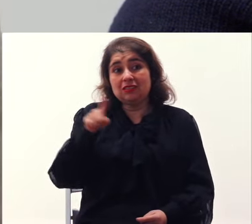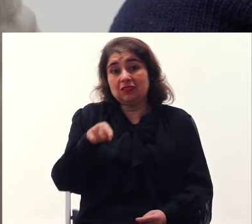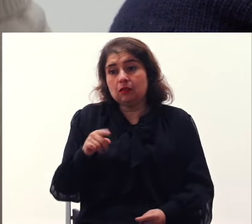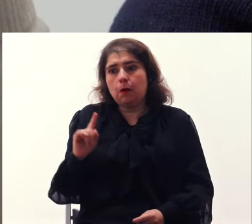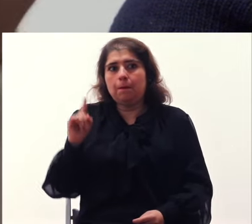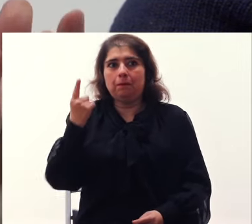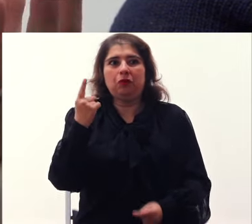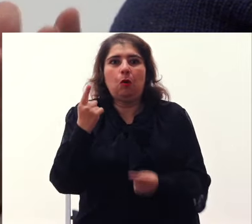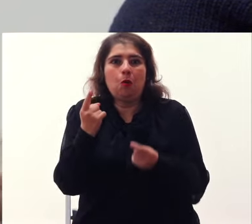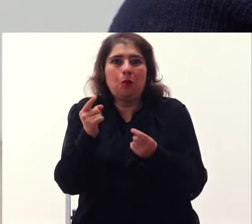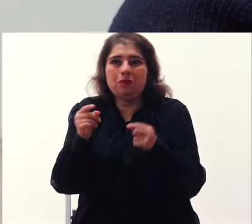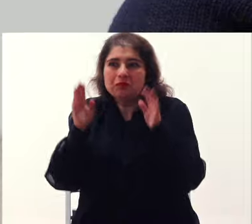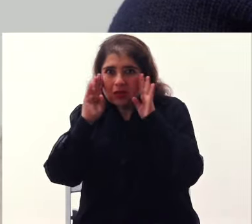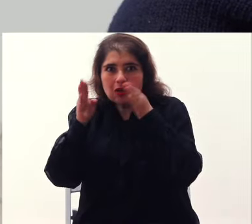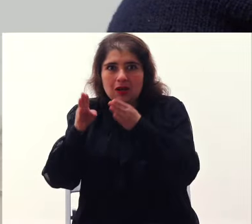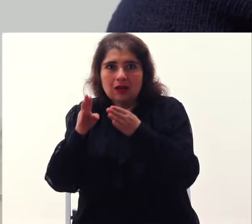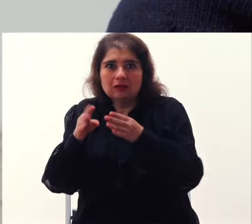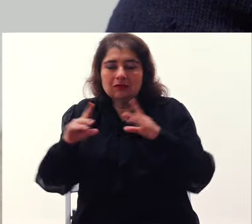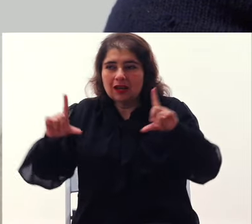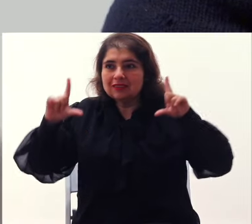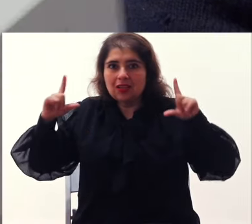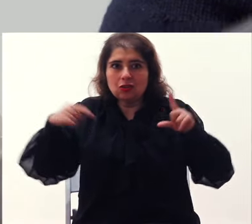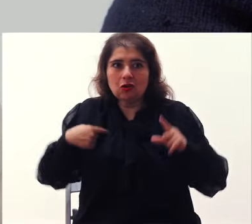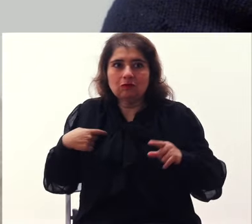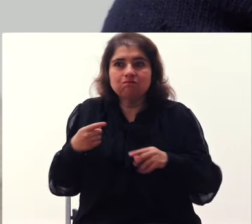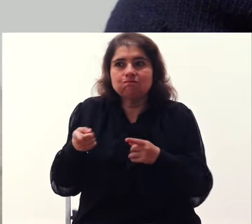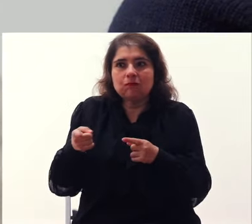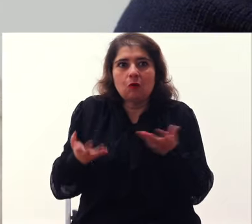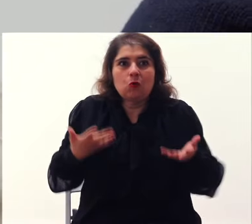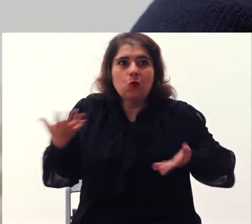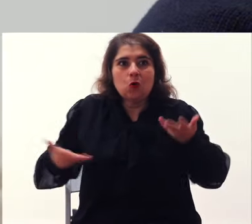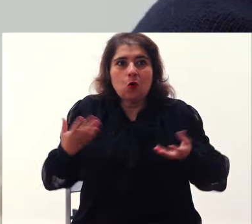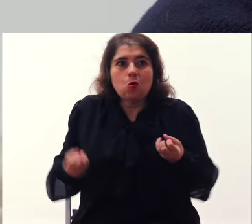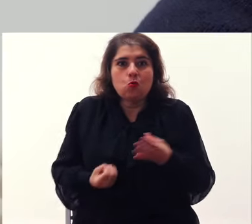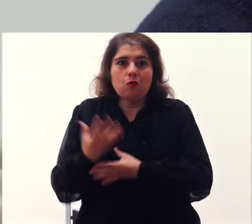esa efervescencia.